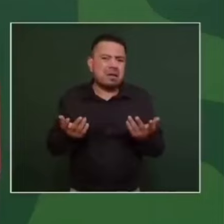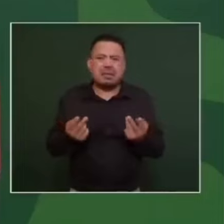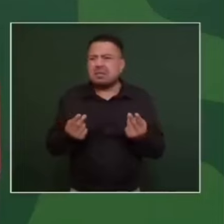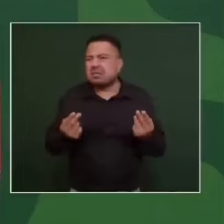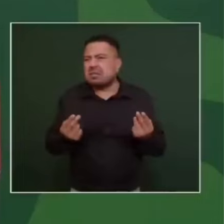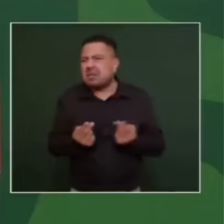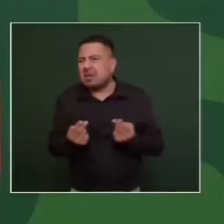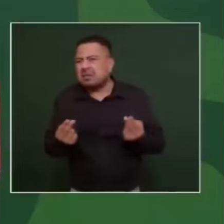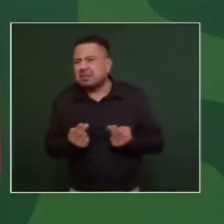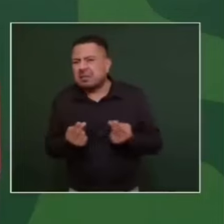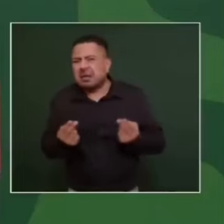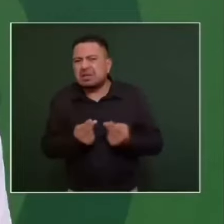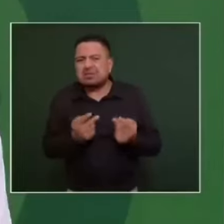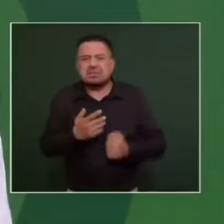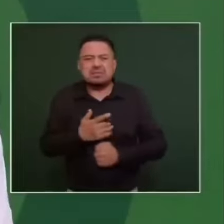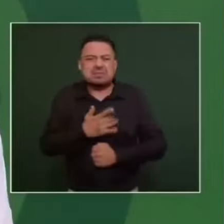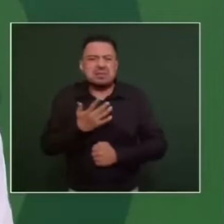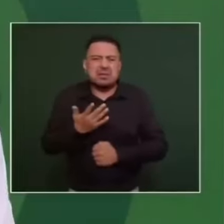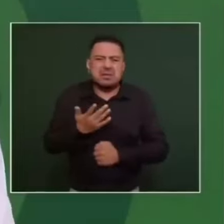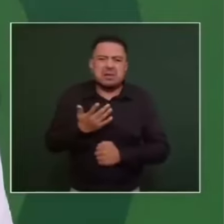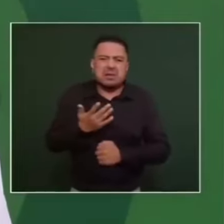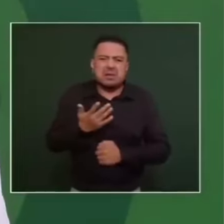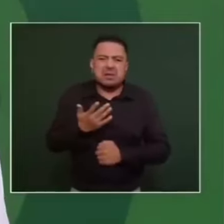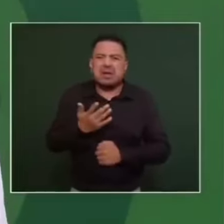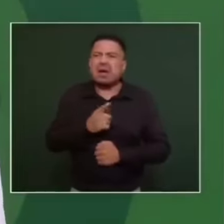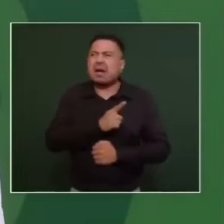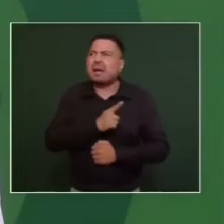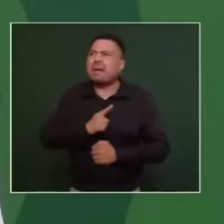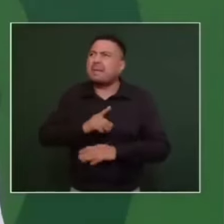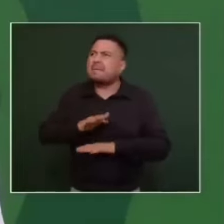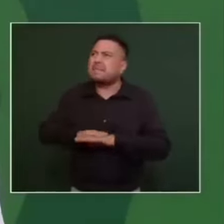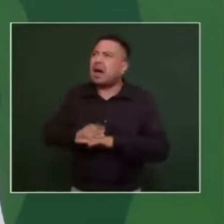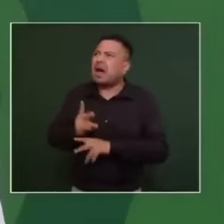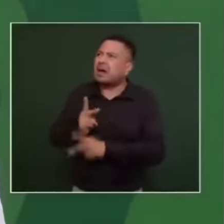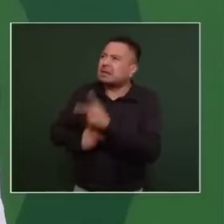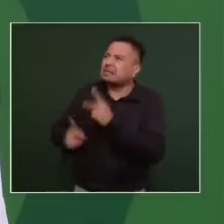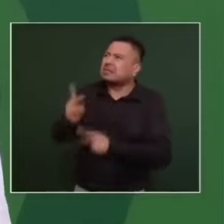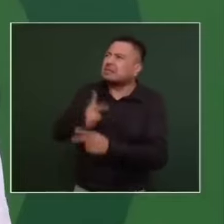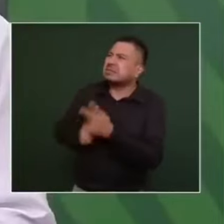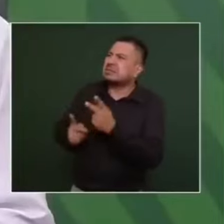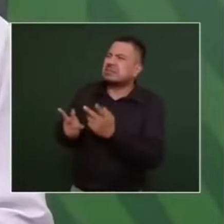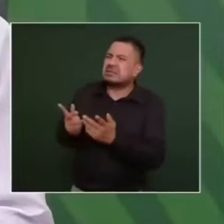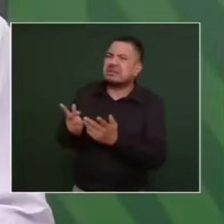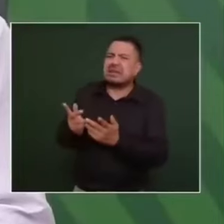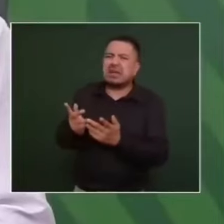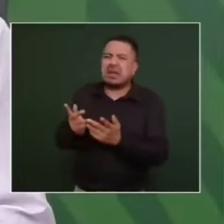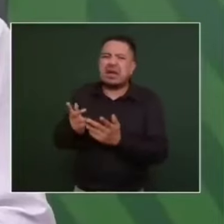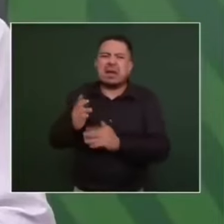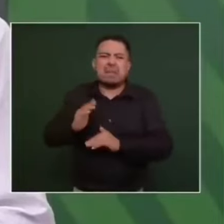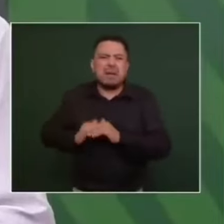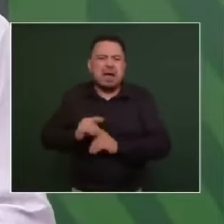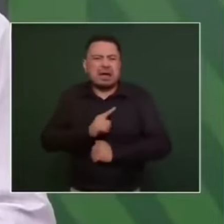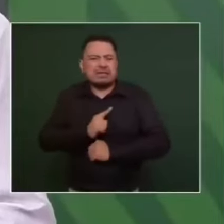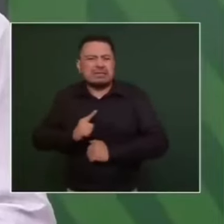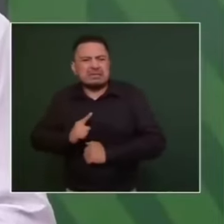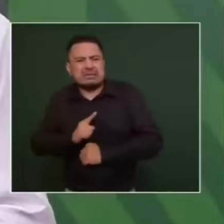necesidad de pedir deudas o contratar deuda.